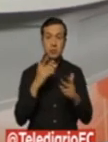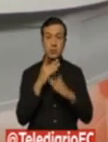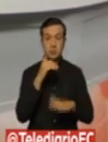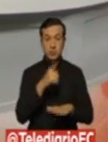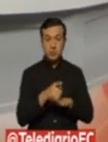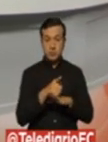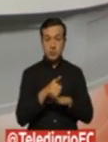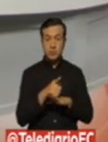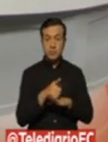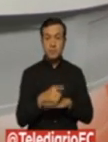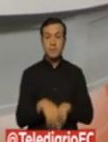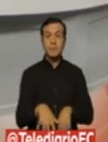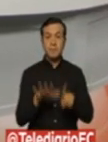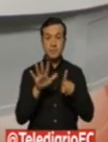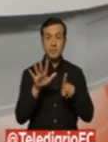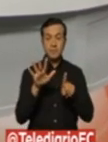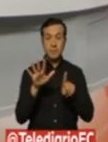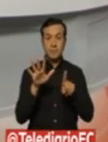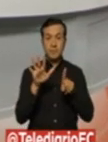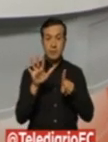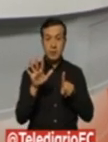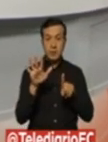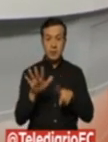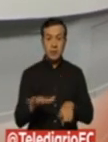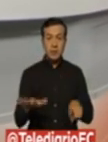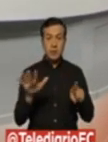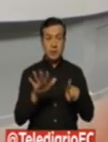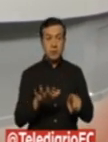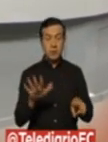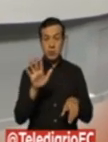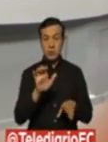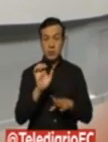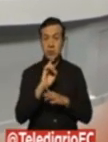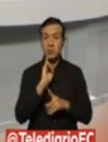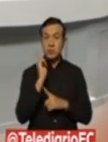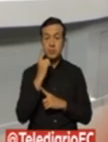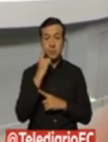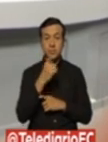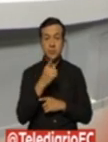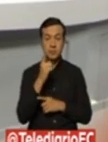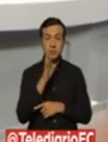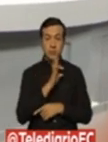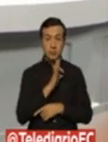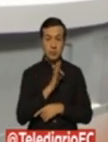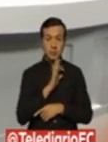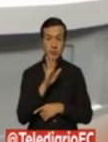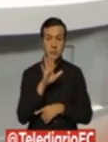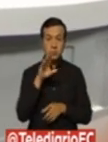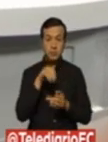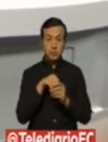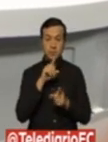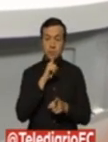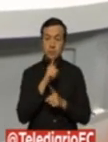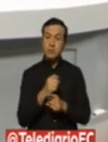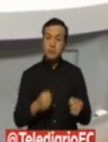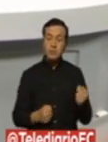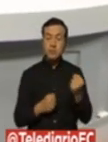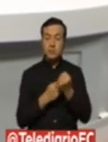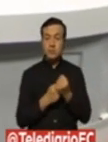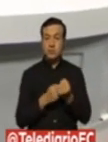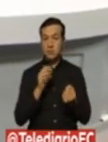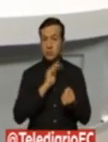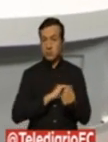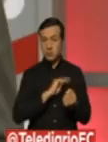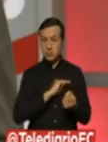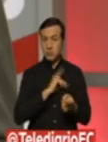dispuesto a las seis sucursales que tienen destruidas a lo largo del país para que los técnicos de esas sucursales apoyen a los gas